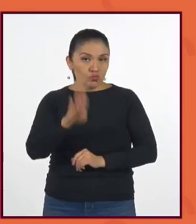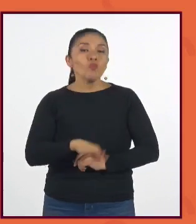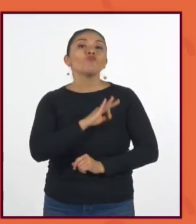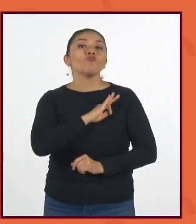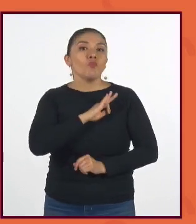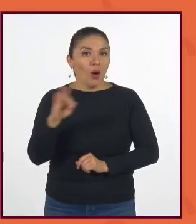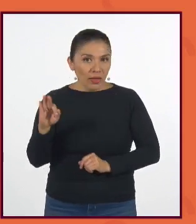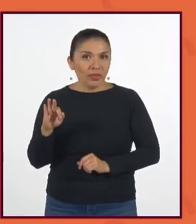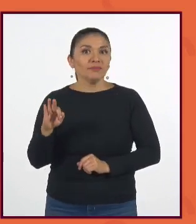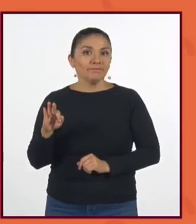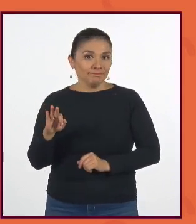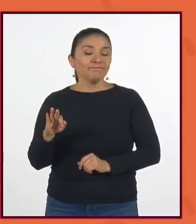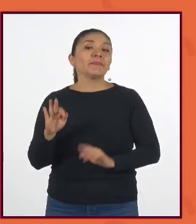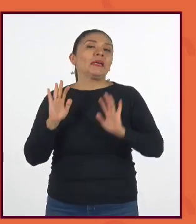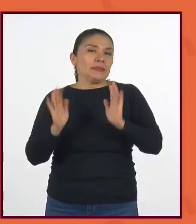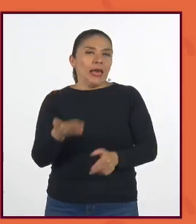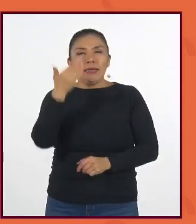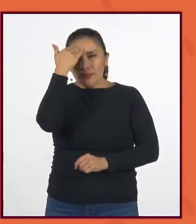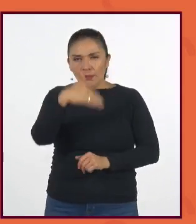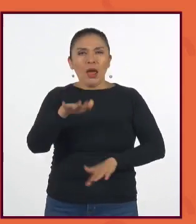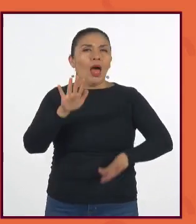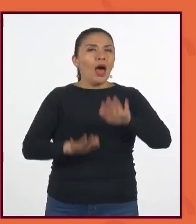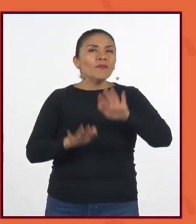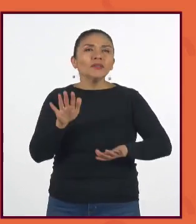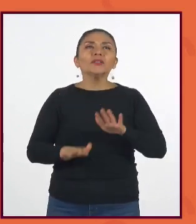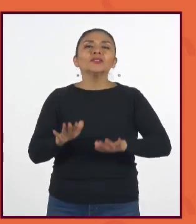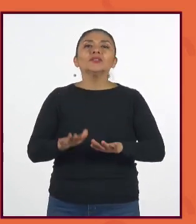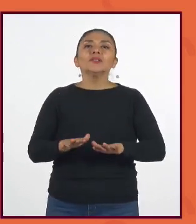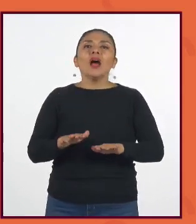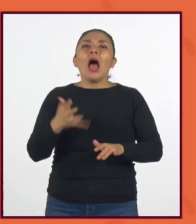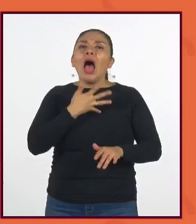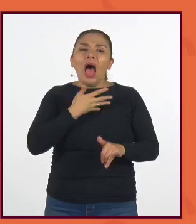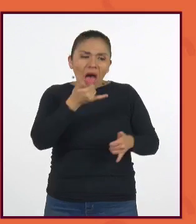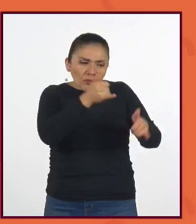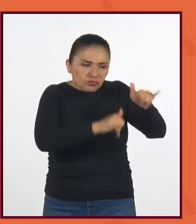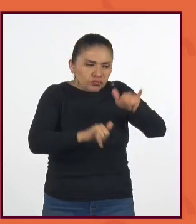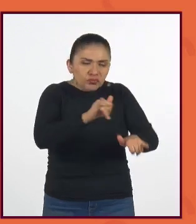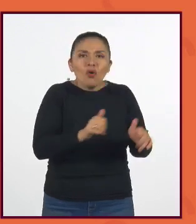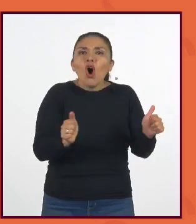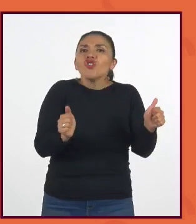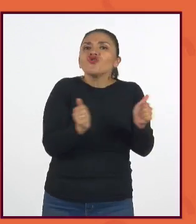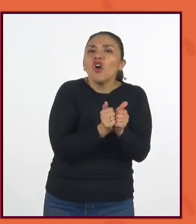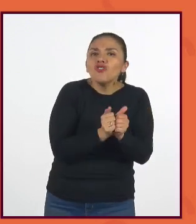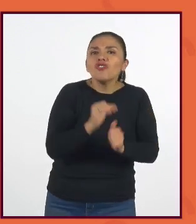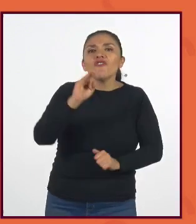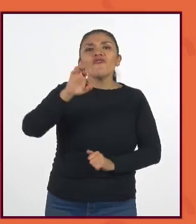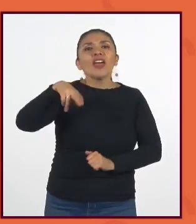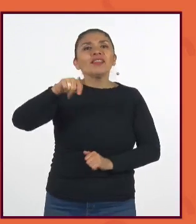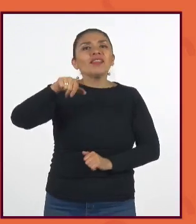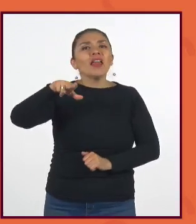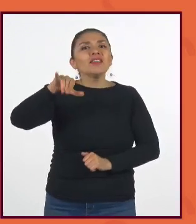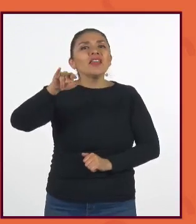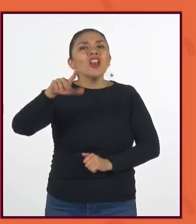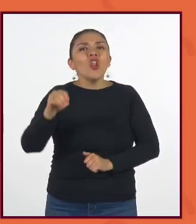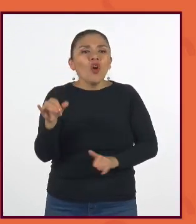Y sabemos que muchas veces están adulteradas con el fentanilo. O sea, cuando hablamos de sustancias